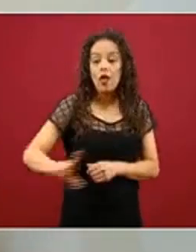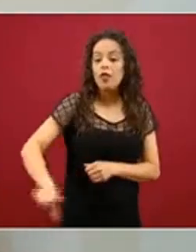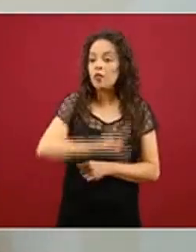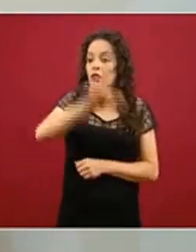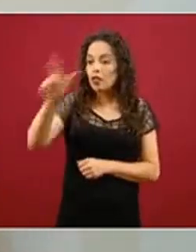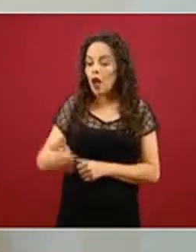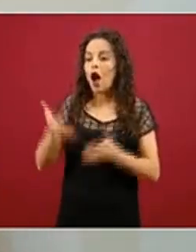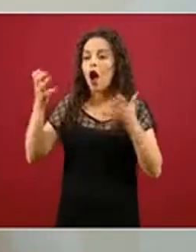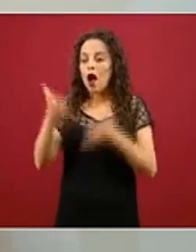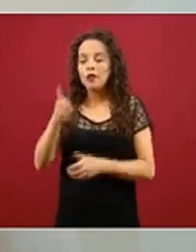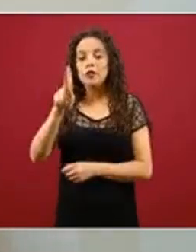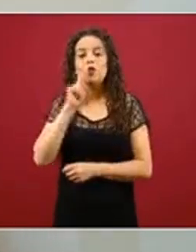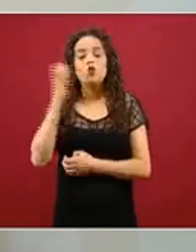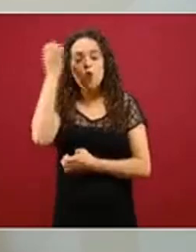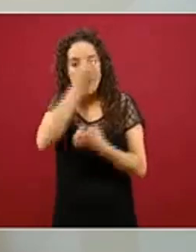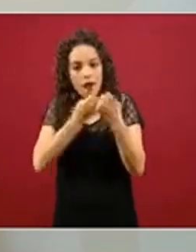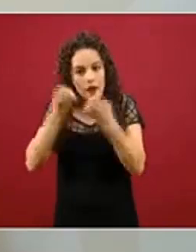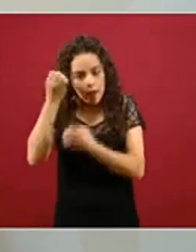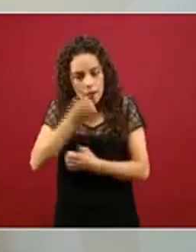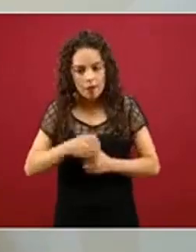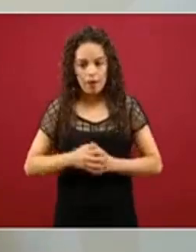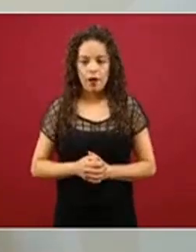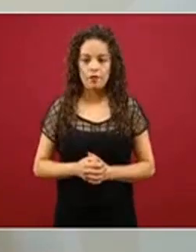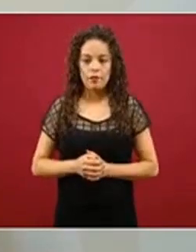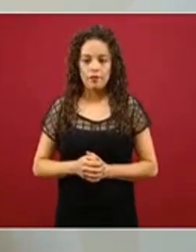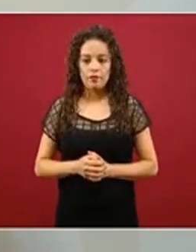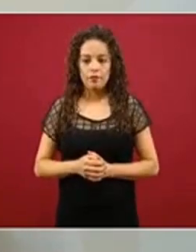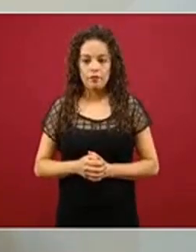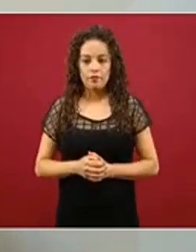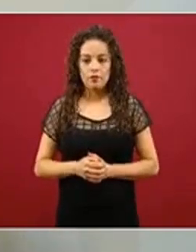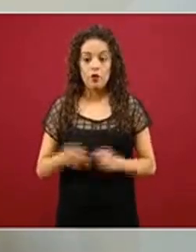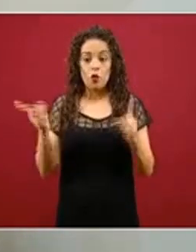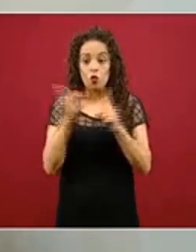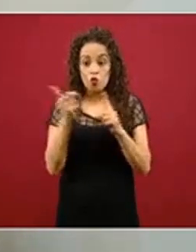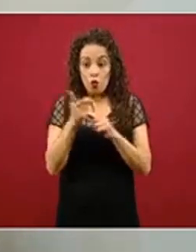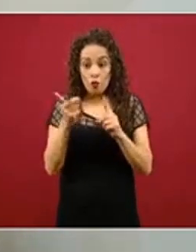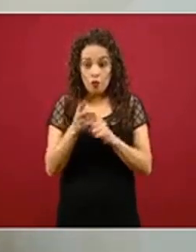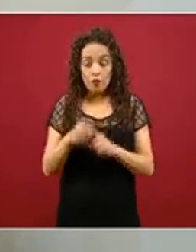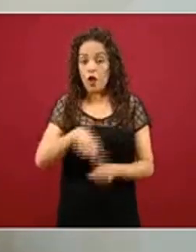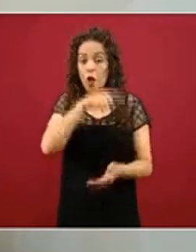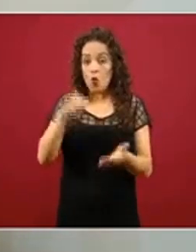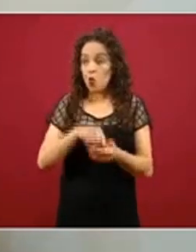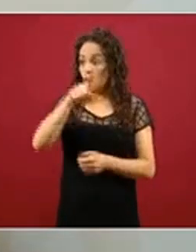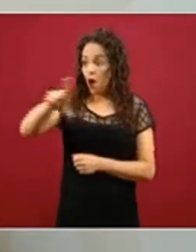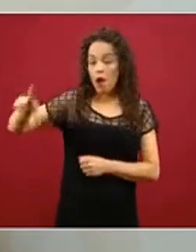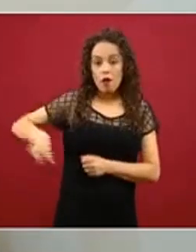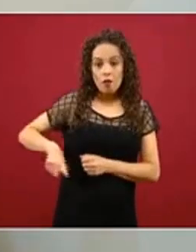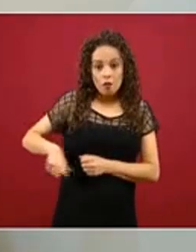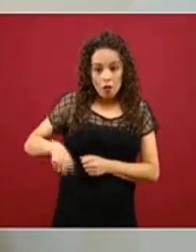servicio público, usted tiene esa prueba disponible. Entonces aquí no hay de privilegios.